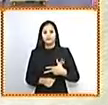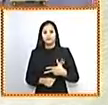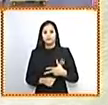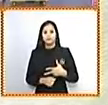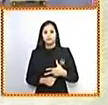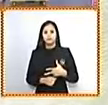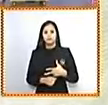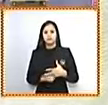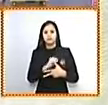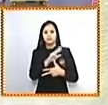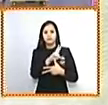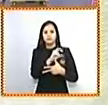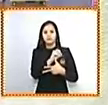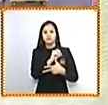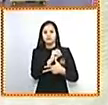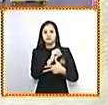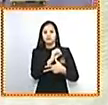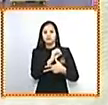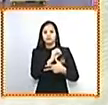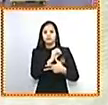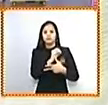el 30, segundo número